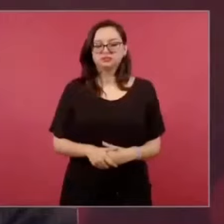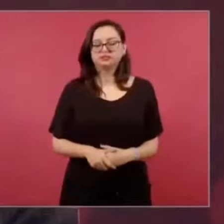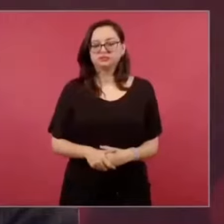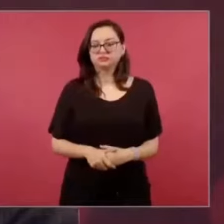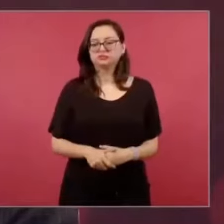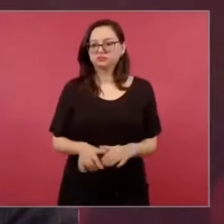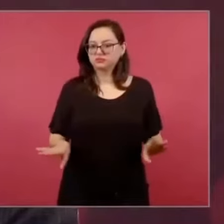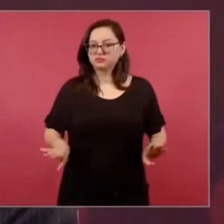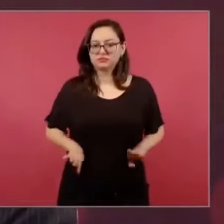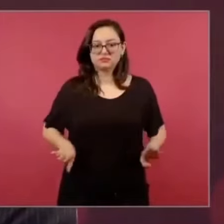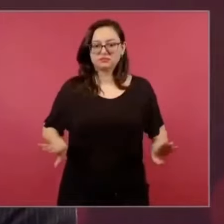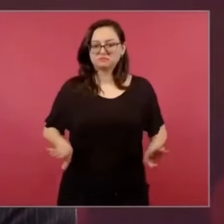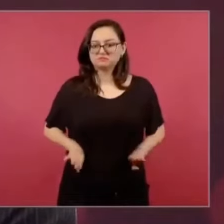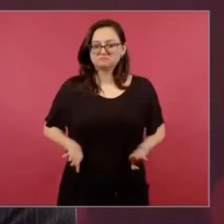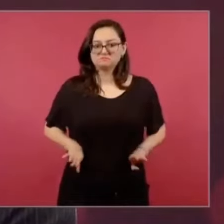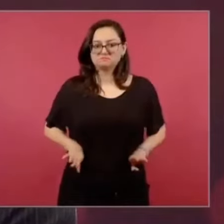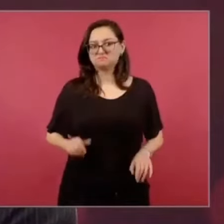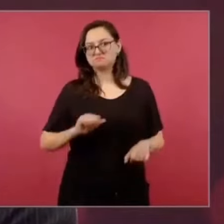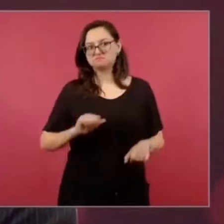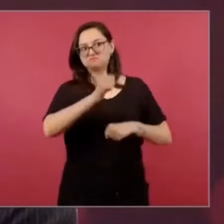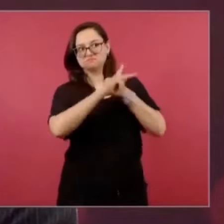único.